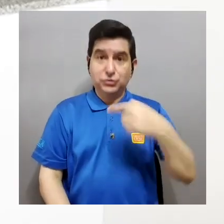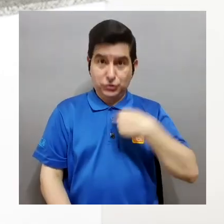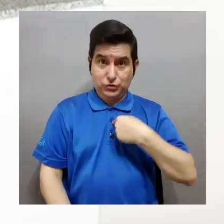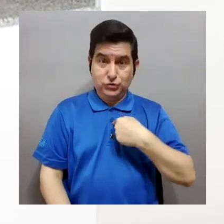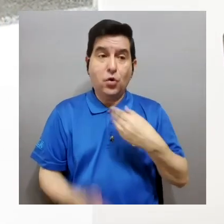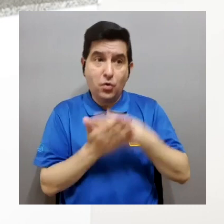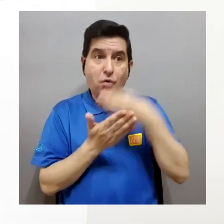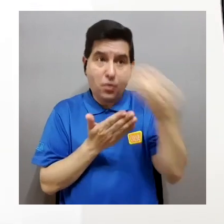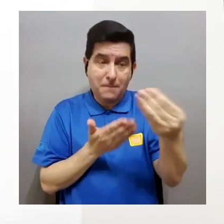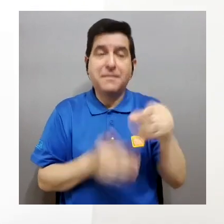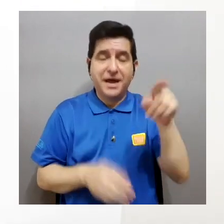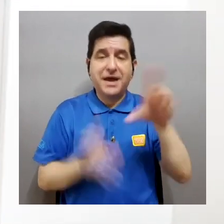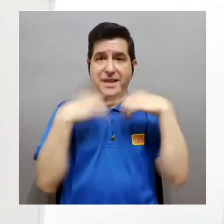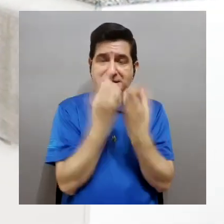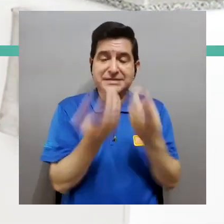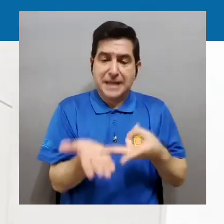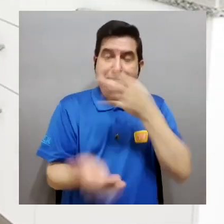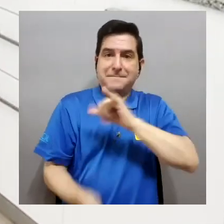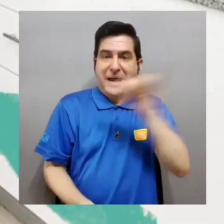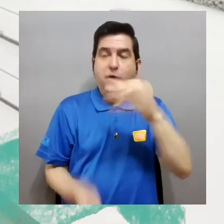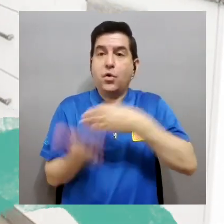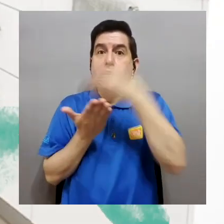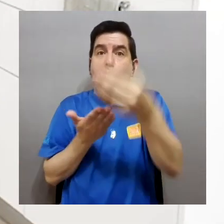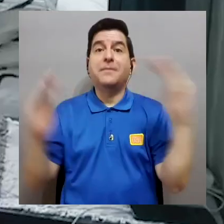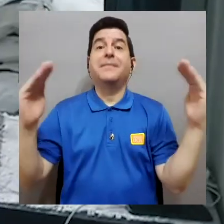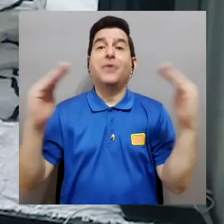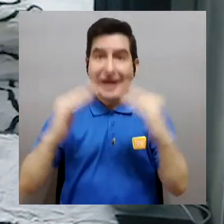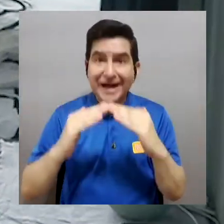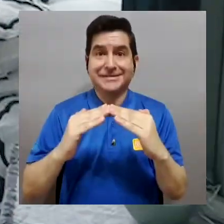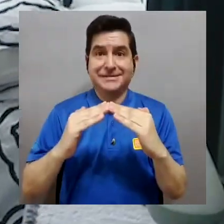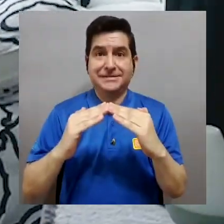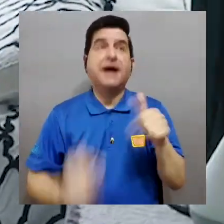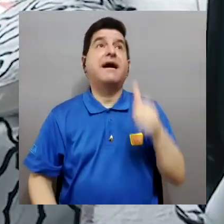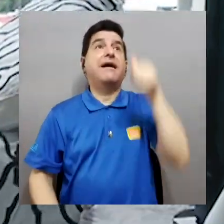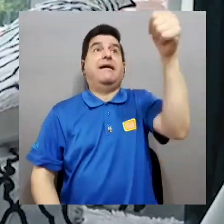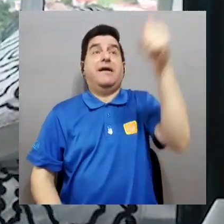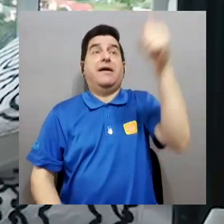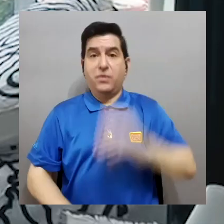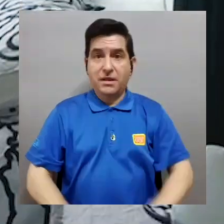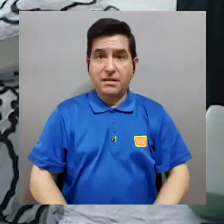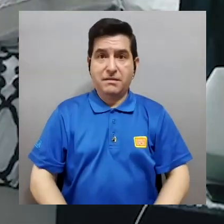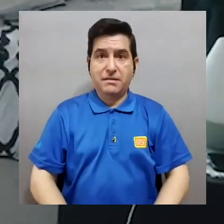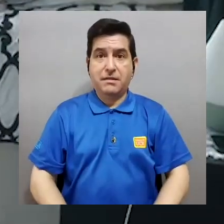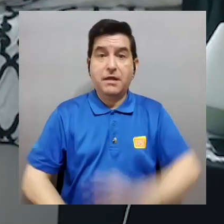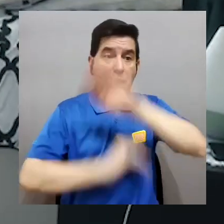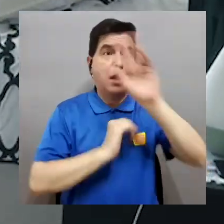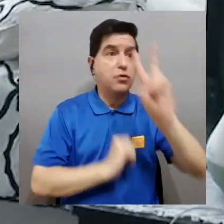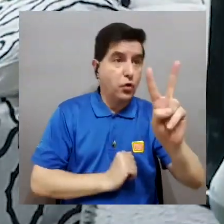que yo compré este apartamento, podría comprar una casa en Alajuela